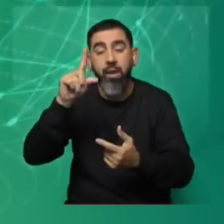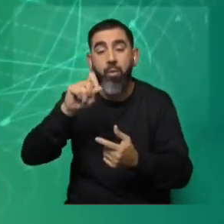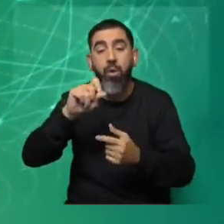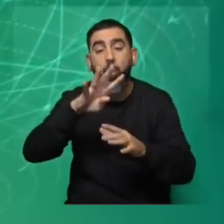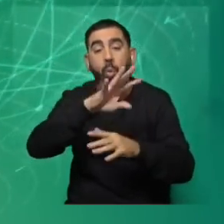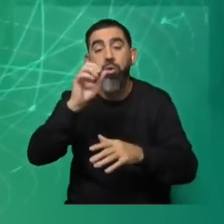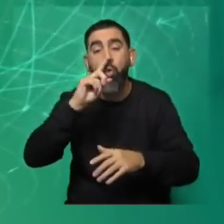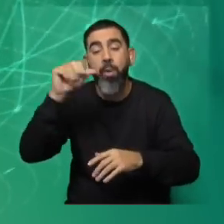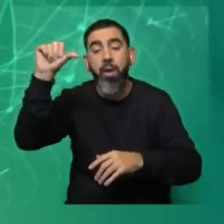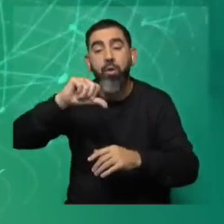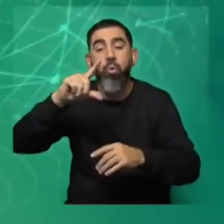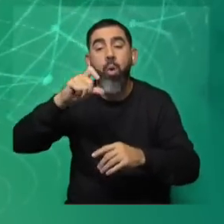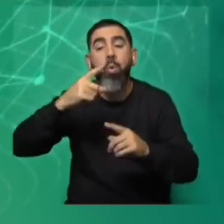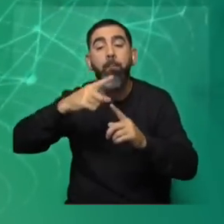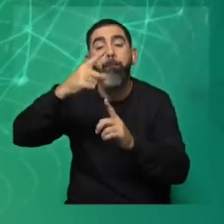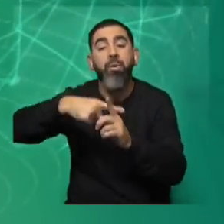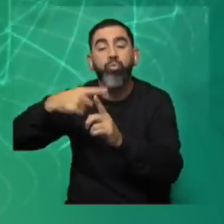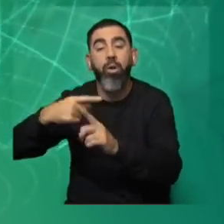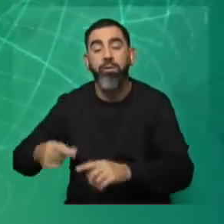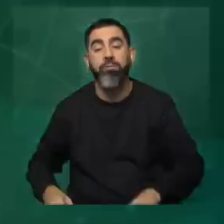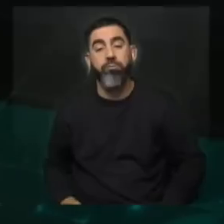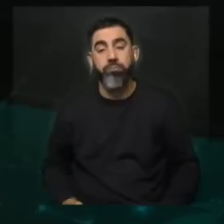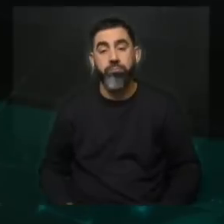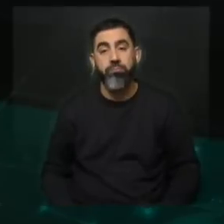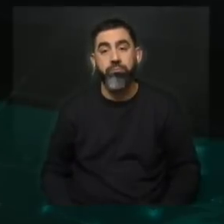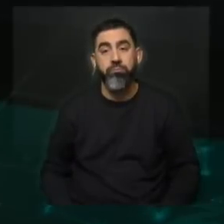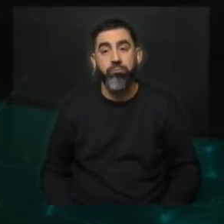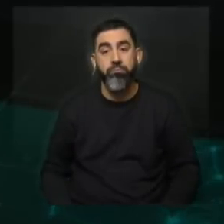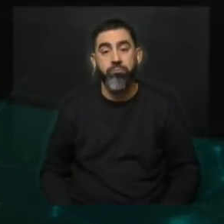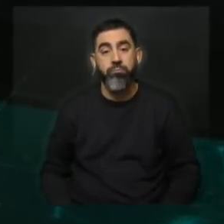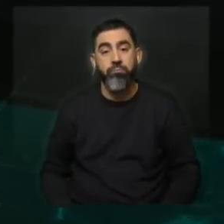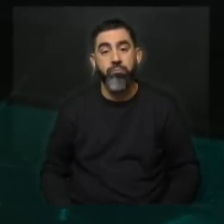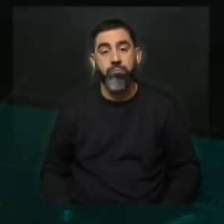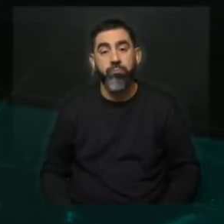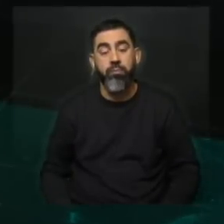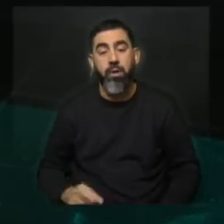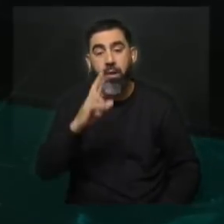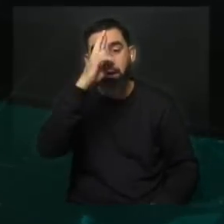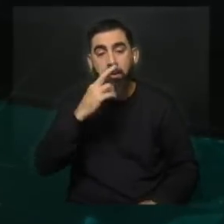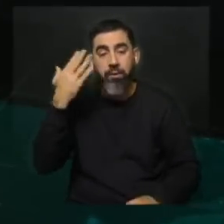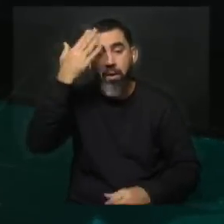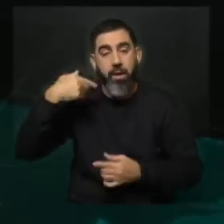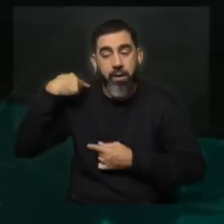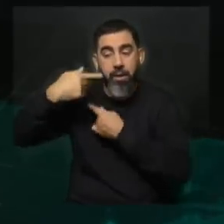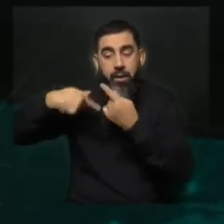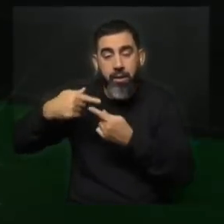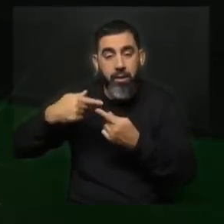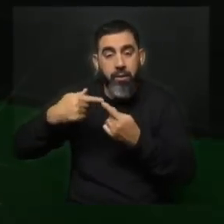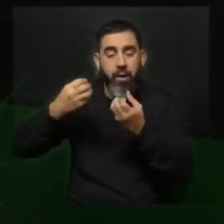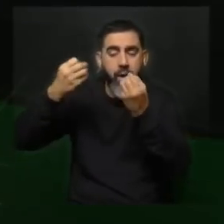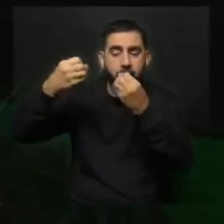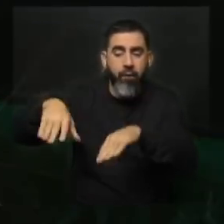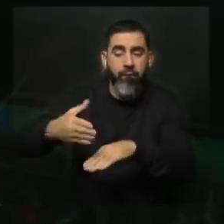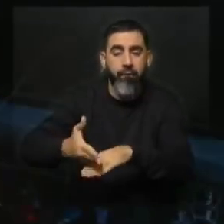400 mil litros de agua por mes la población afrodescendiente tiene una deserción muy